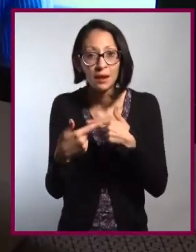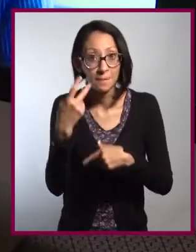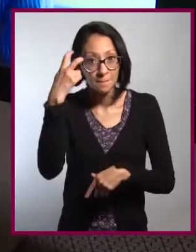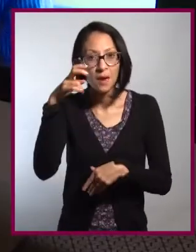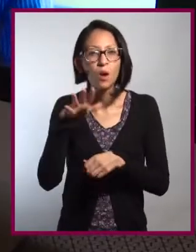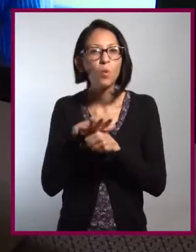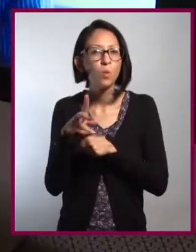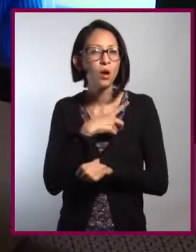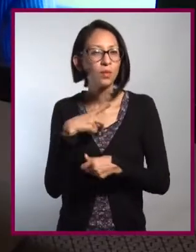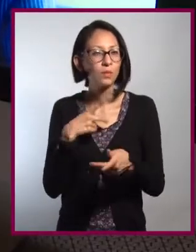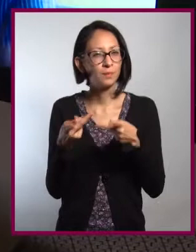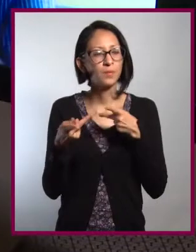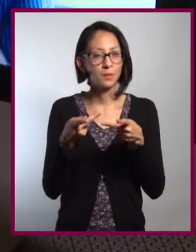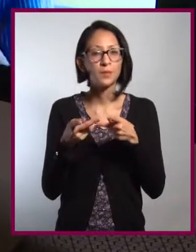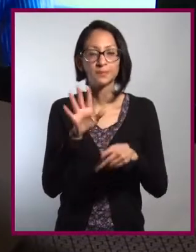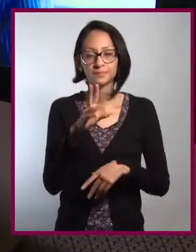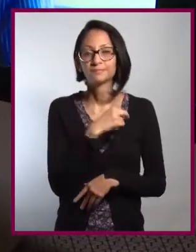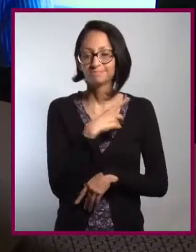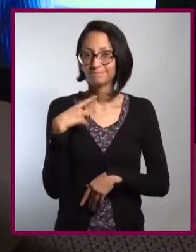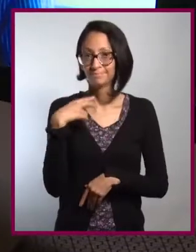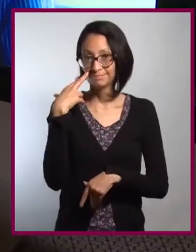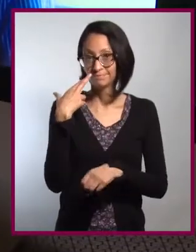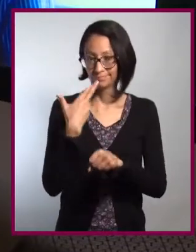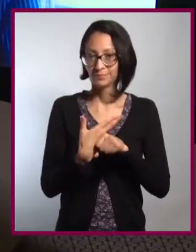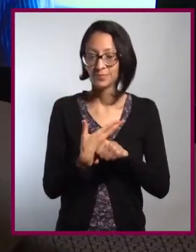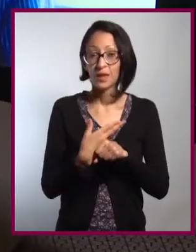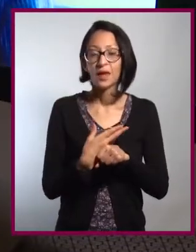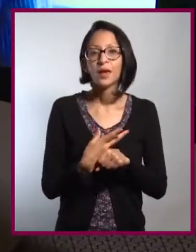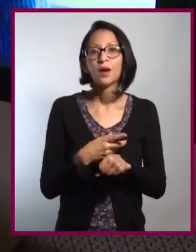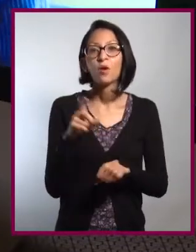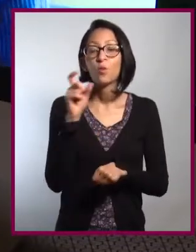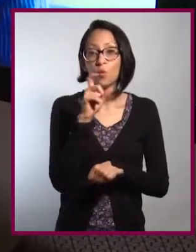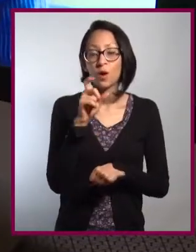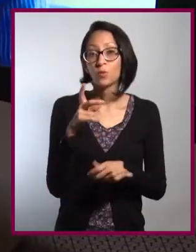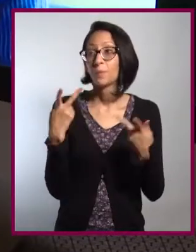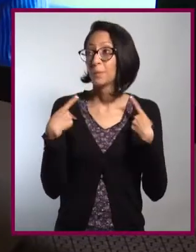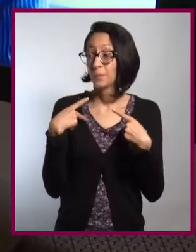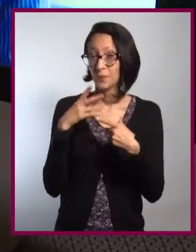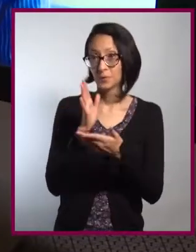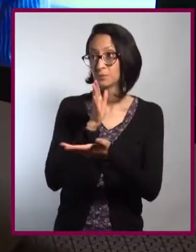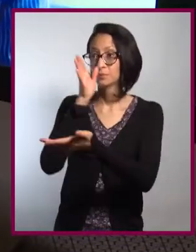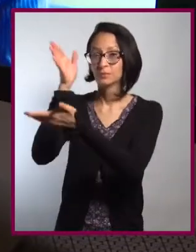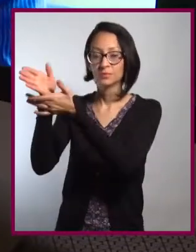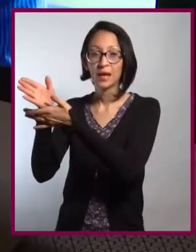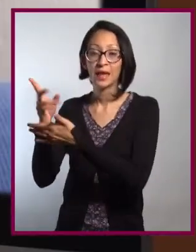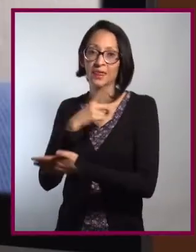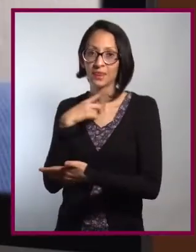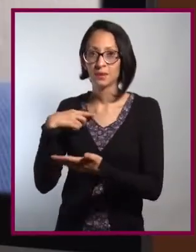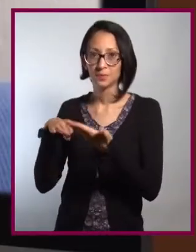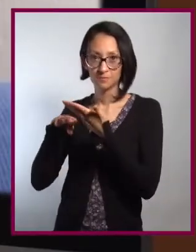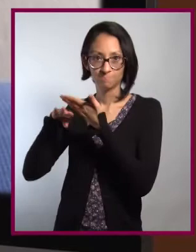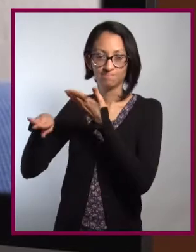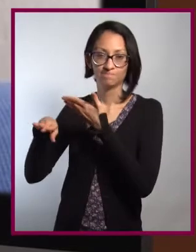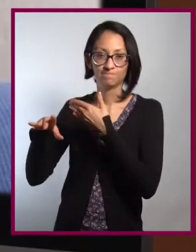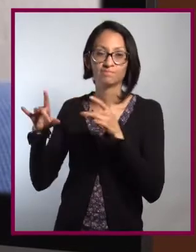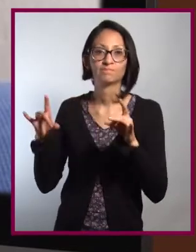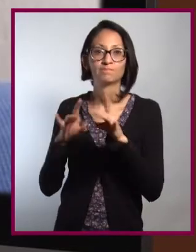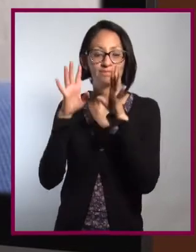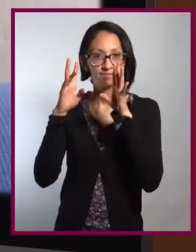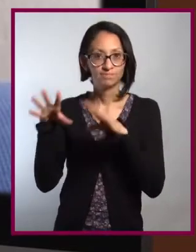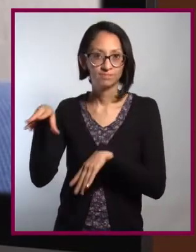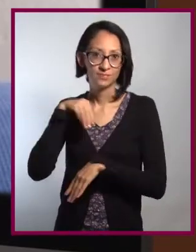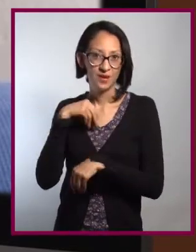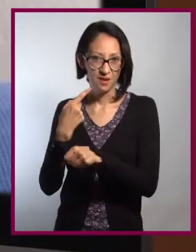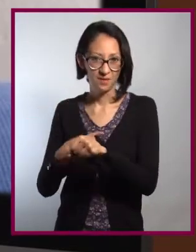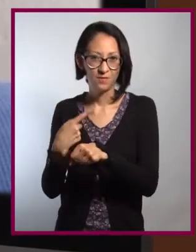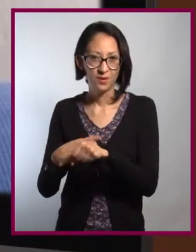personal, la responsabilidad es evitar que una persona contraiga enfermedades que pueden prevenirse al hacer algún viaje. Puede ser